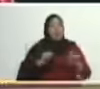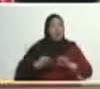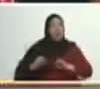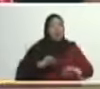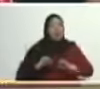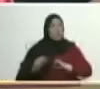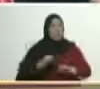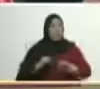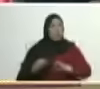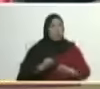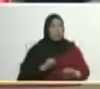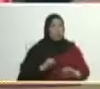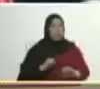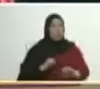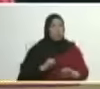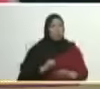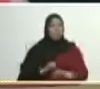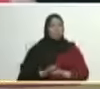querido compañero,